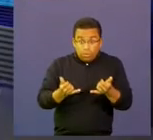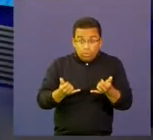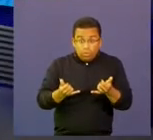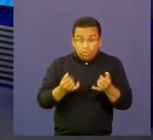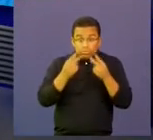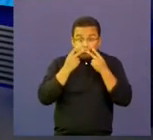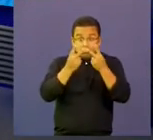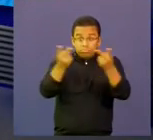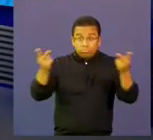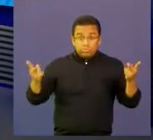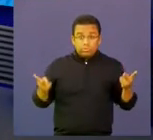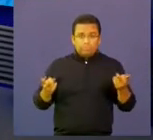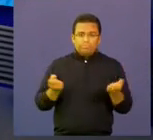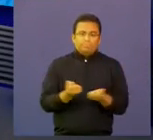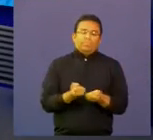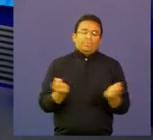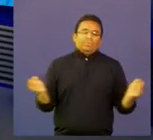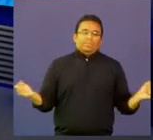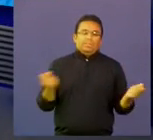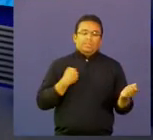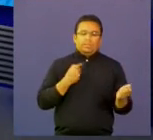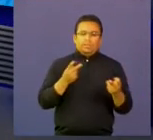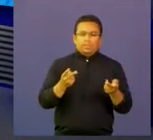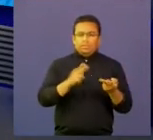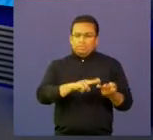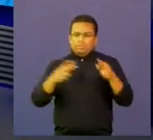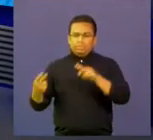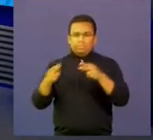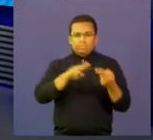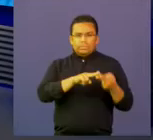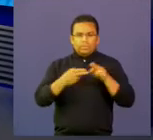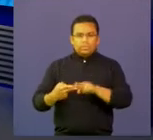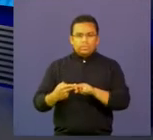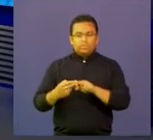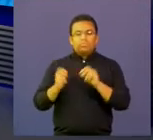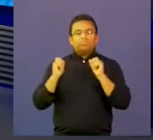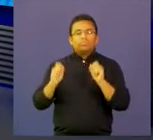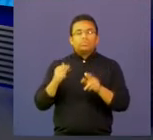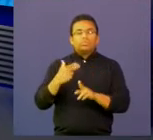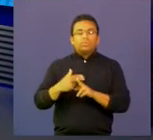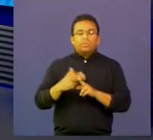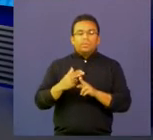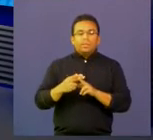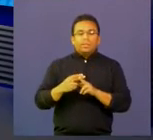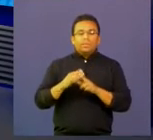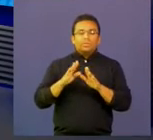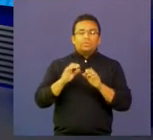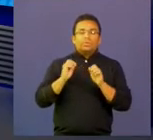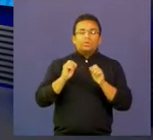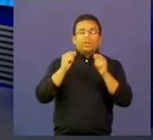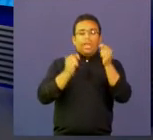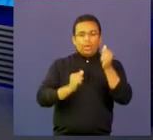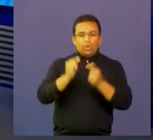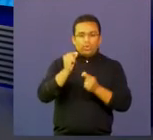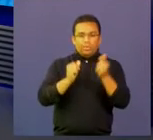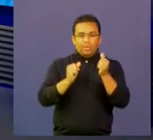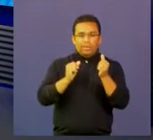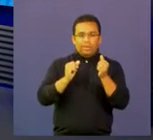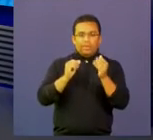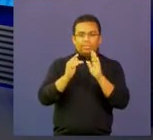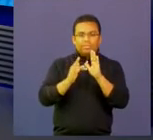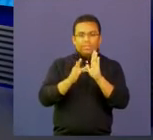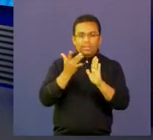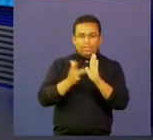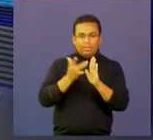no pudiesen hacer una correlación con esto que llamamos economía digital de cara a los retos del país.